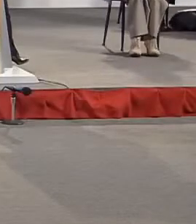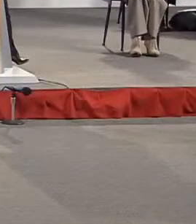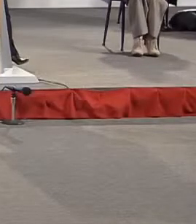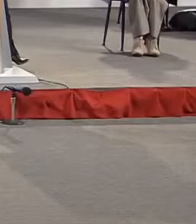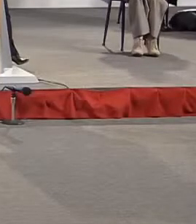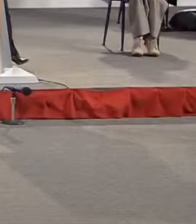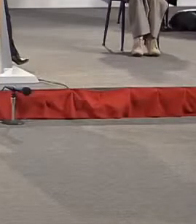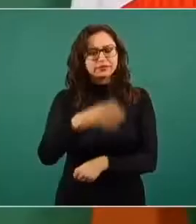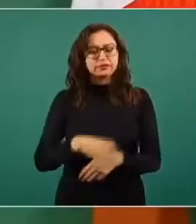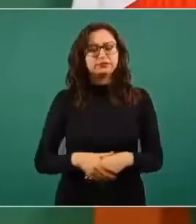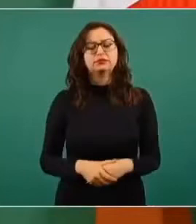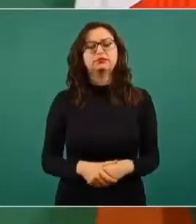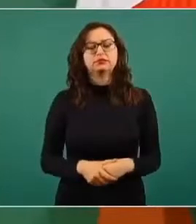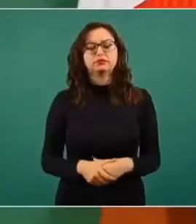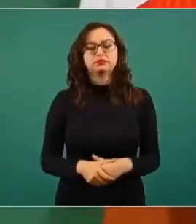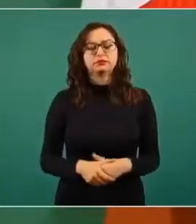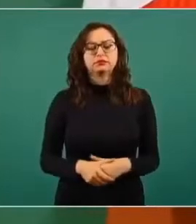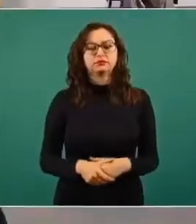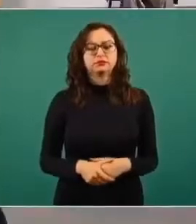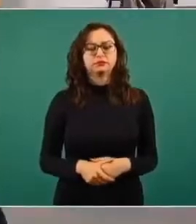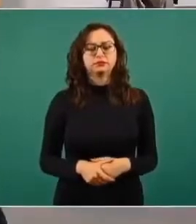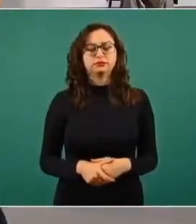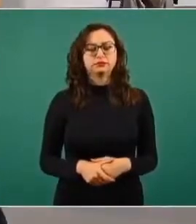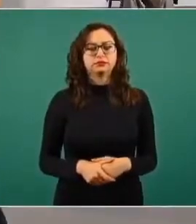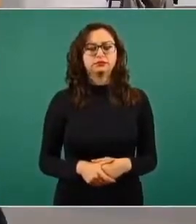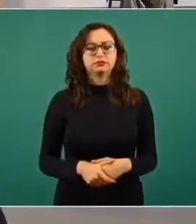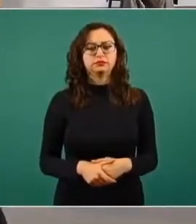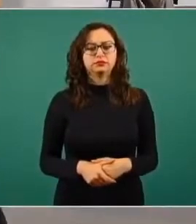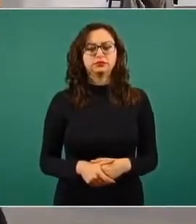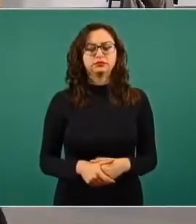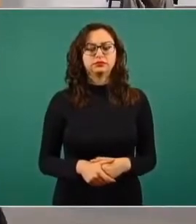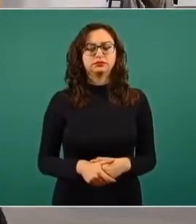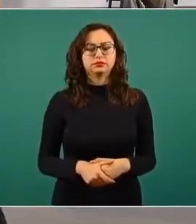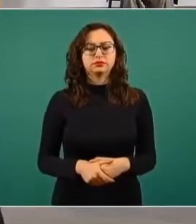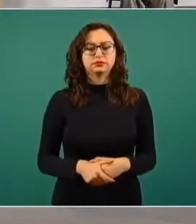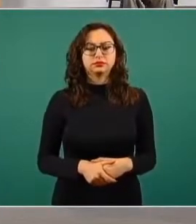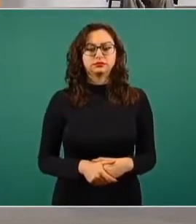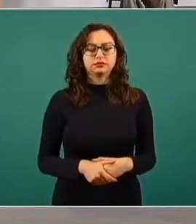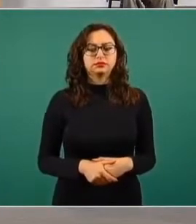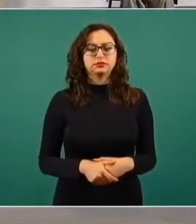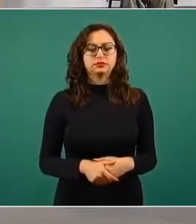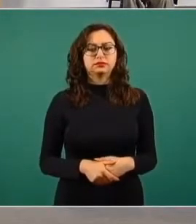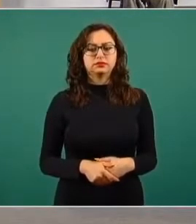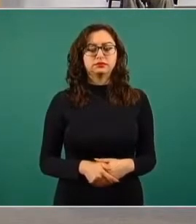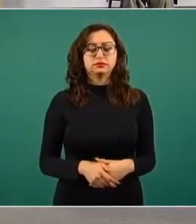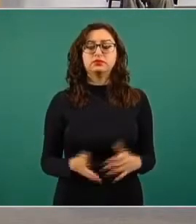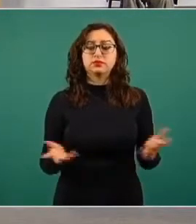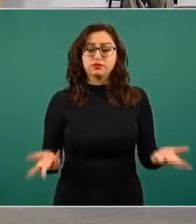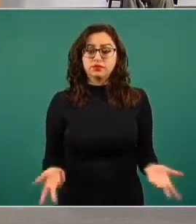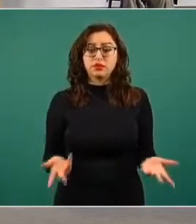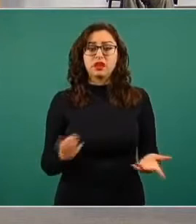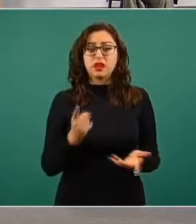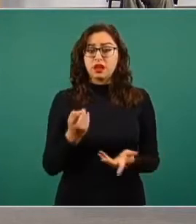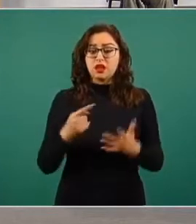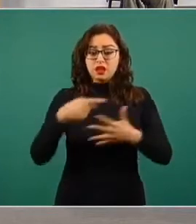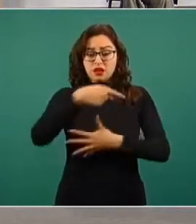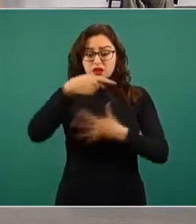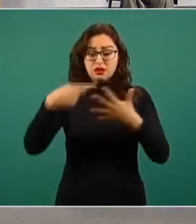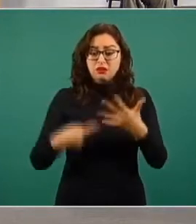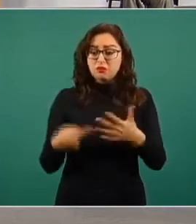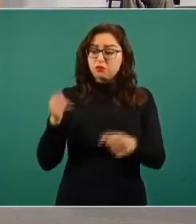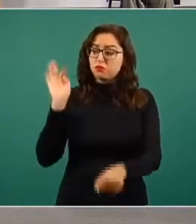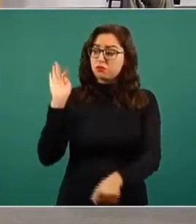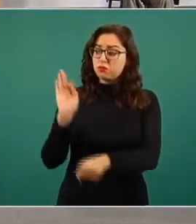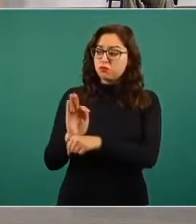de violencia. El modelo de protección y atención integral ha sido puesto a consideración del Sistema